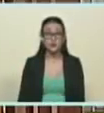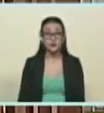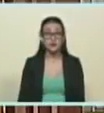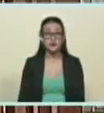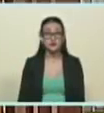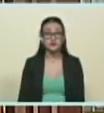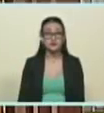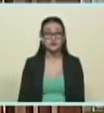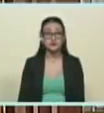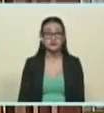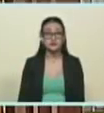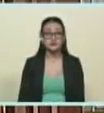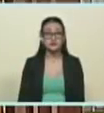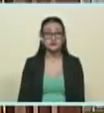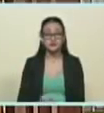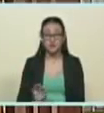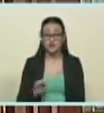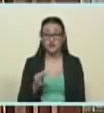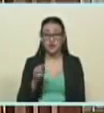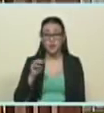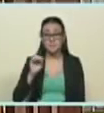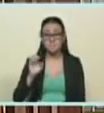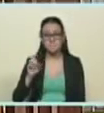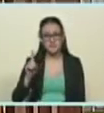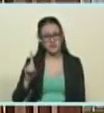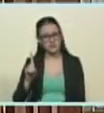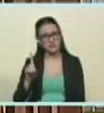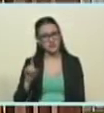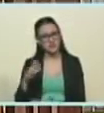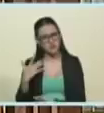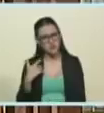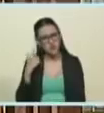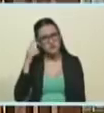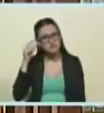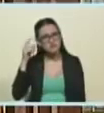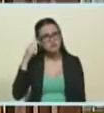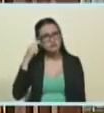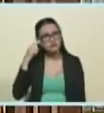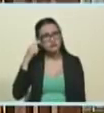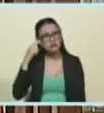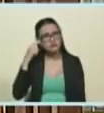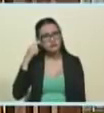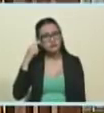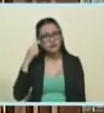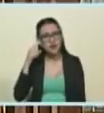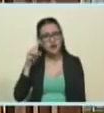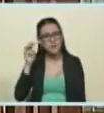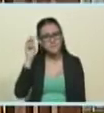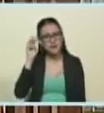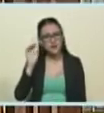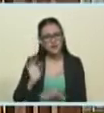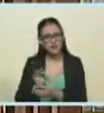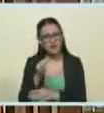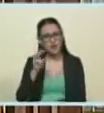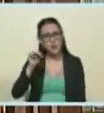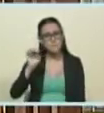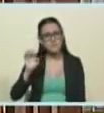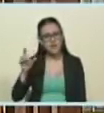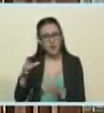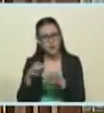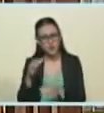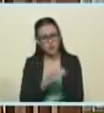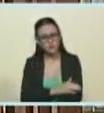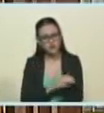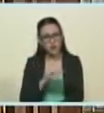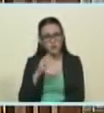luego con el maestro Prieto Figueroa fundando el MEP. Después yo me enteré que también el maestro Hugo de los Reyes fue fundador del MEN Barina.